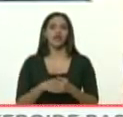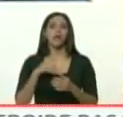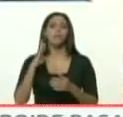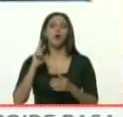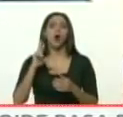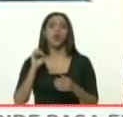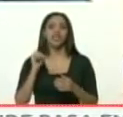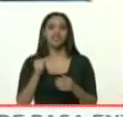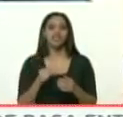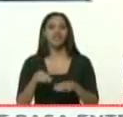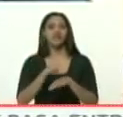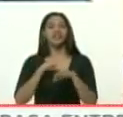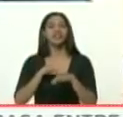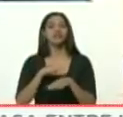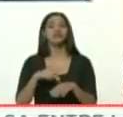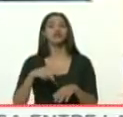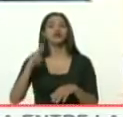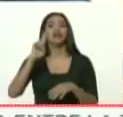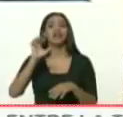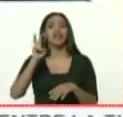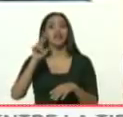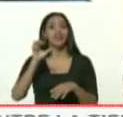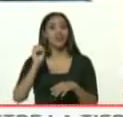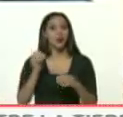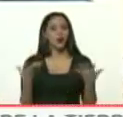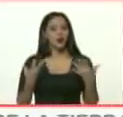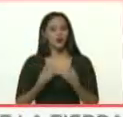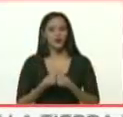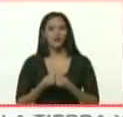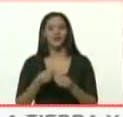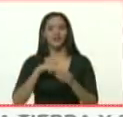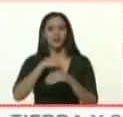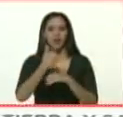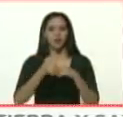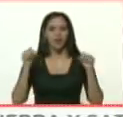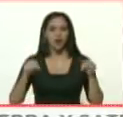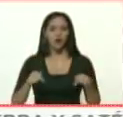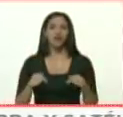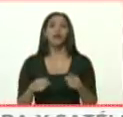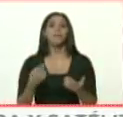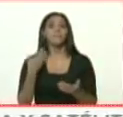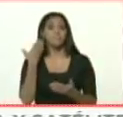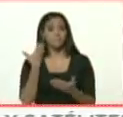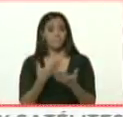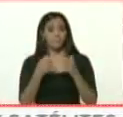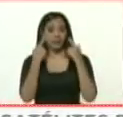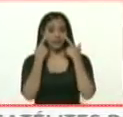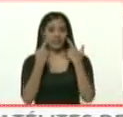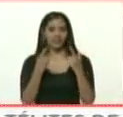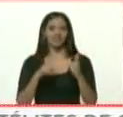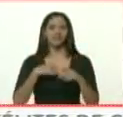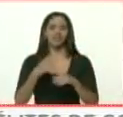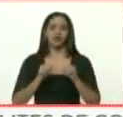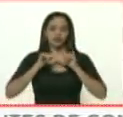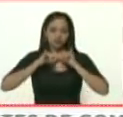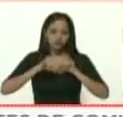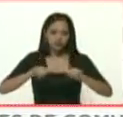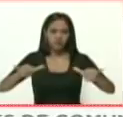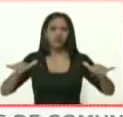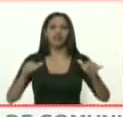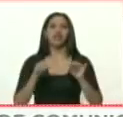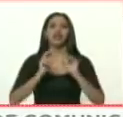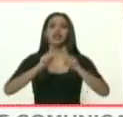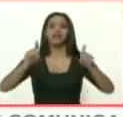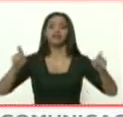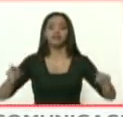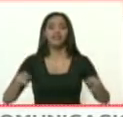el ministro Néstor Luis Reverol Torres nos acompañó en el programa de hoy, pendientes porque mañana empieza este despliegue de seguridad,